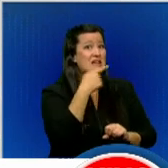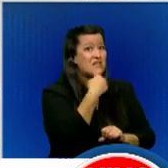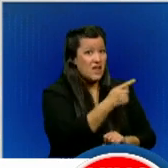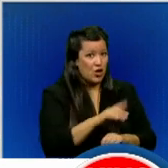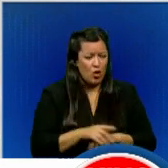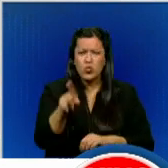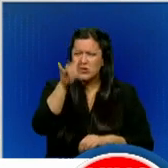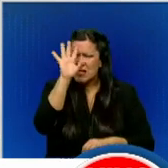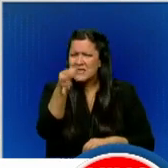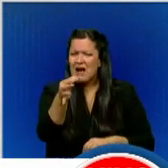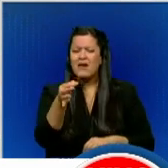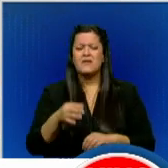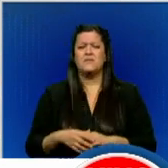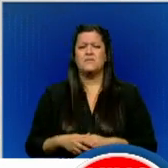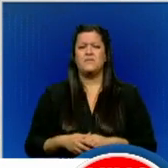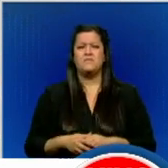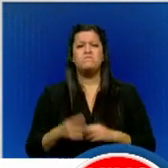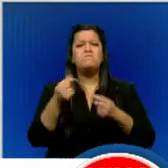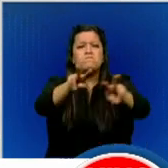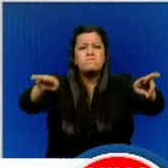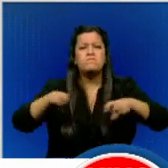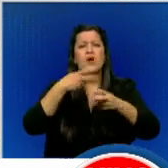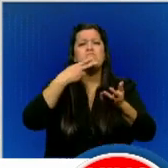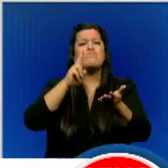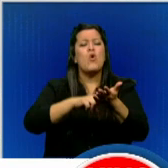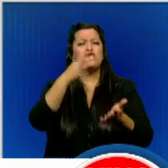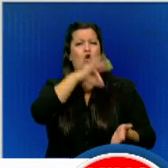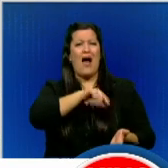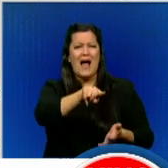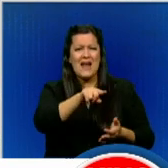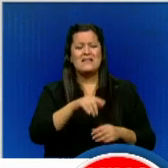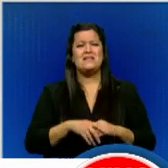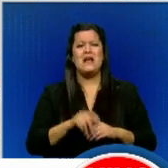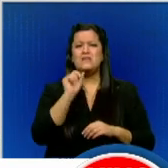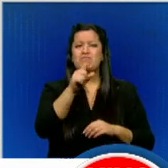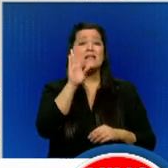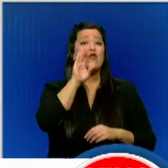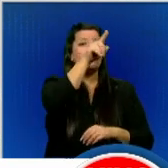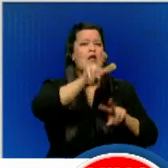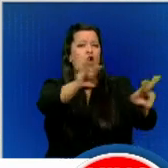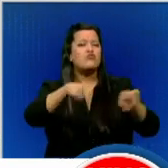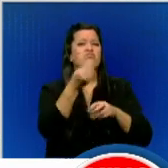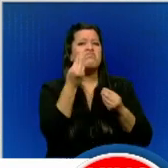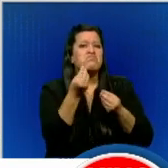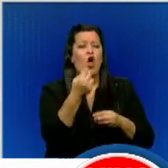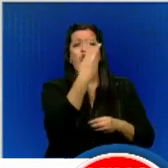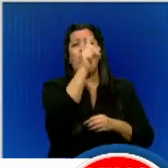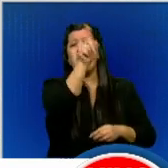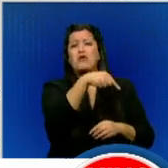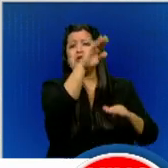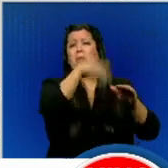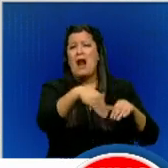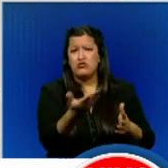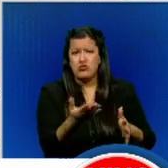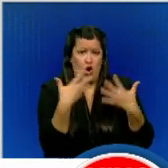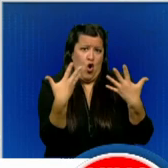cuánto recauda por impuestos a las ganancias societarias los eeuu menos de 2% por